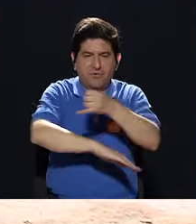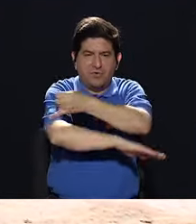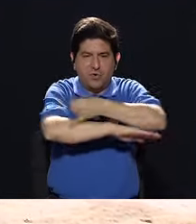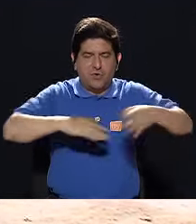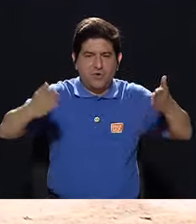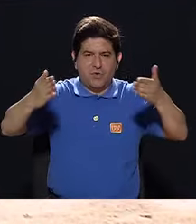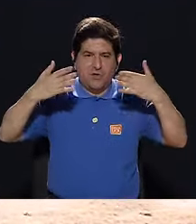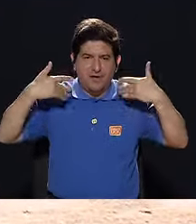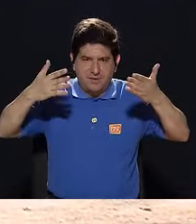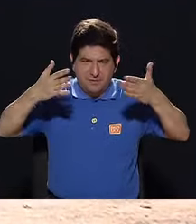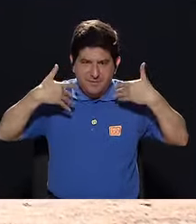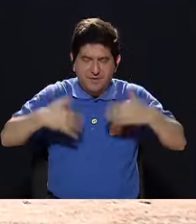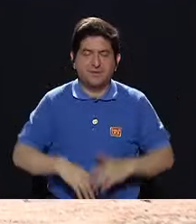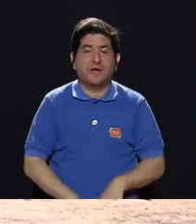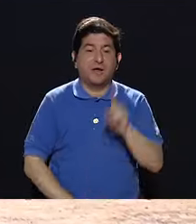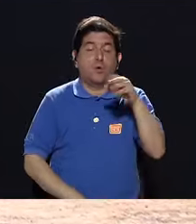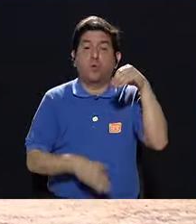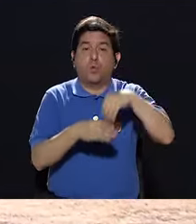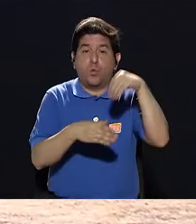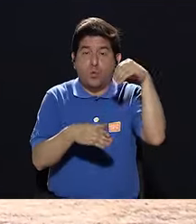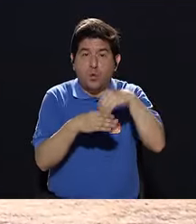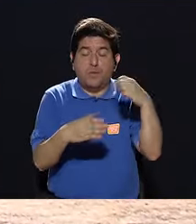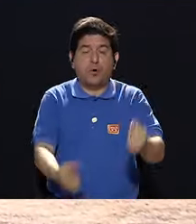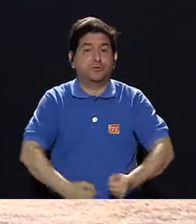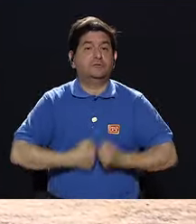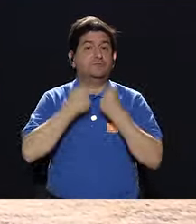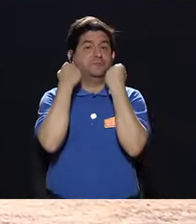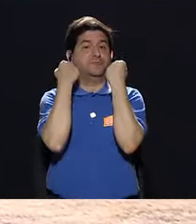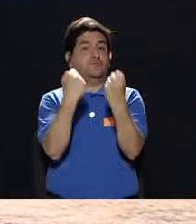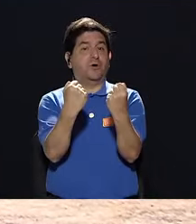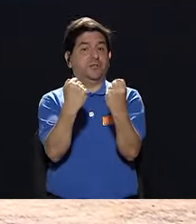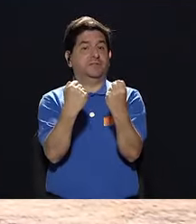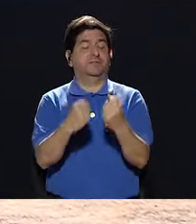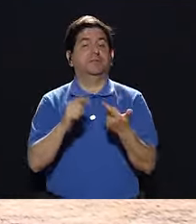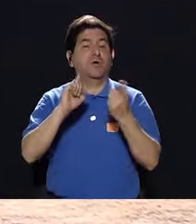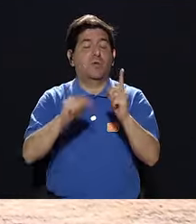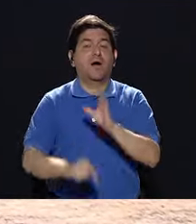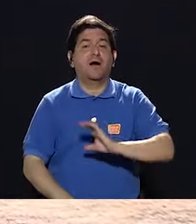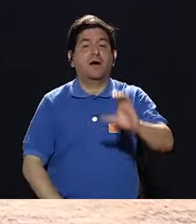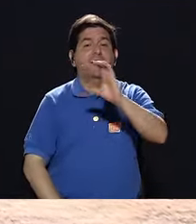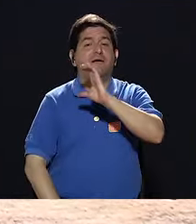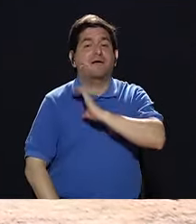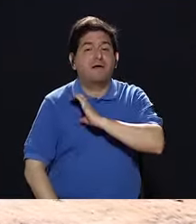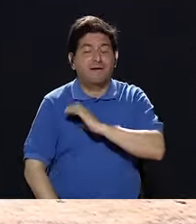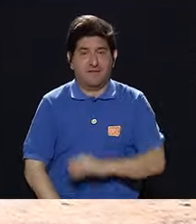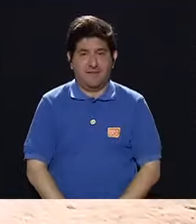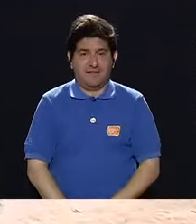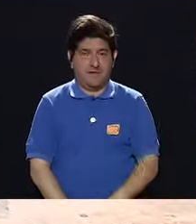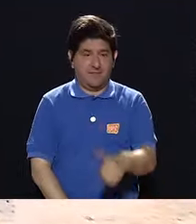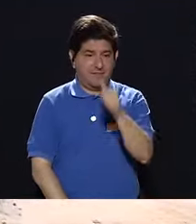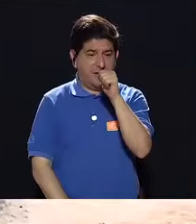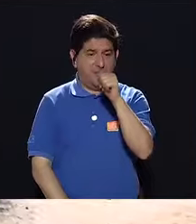el Laboratorio de Ingeniería Ambiental, justamente que una de sus componentes más fuertes es